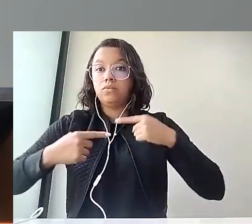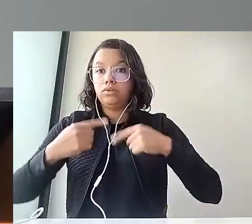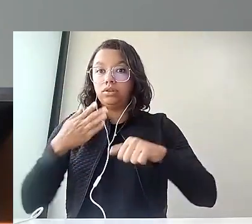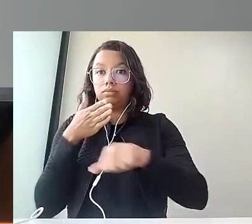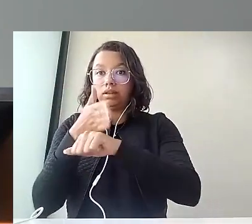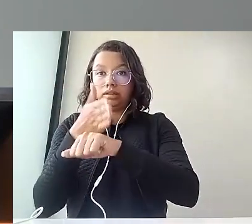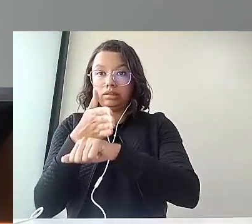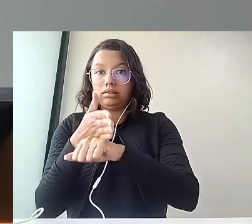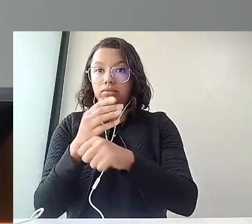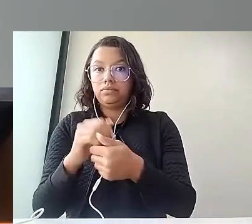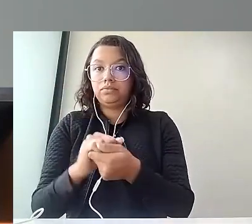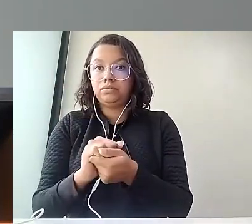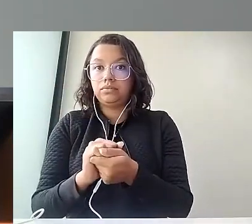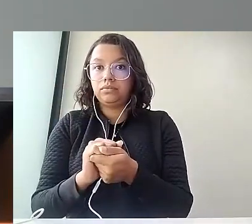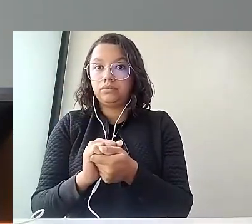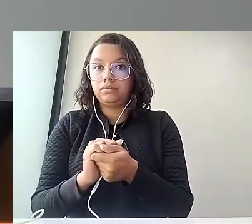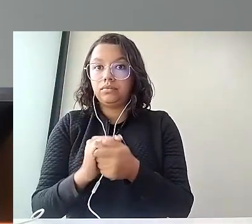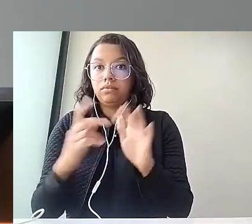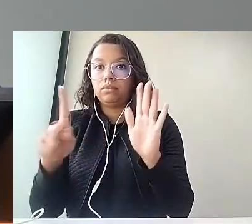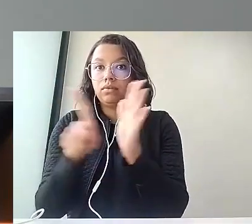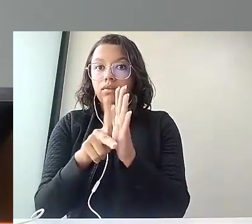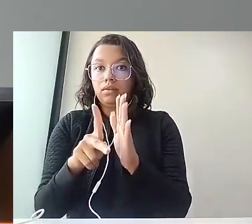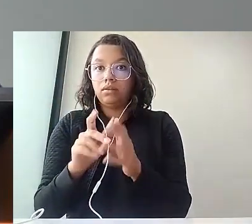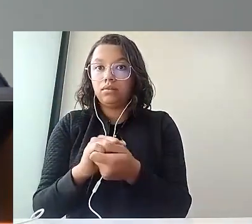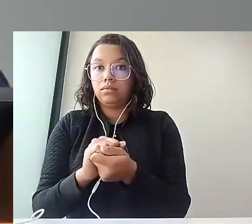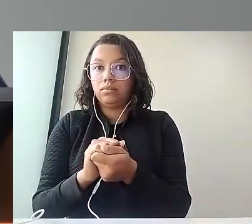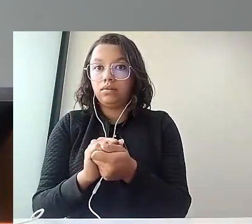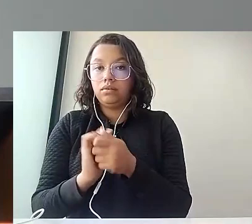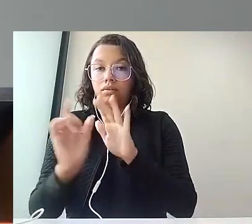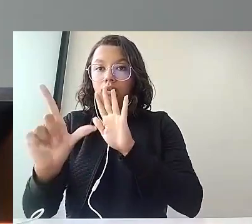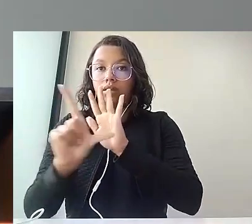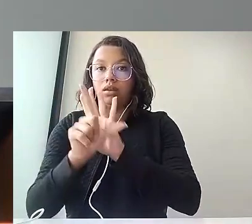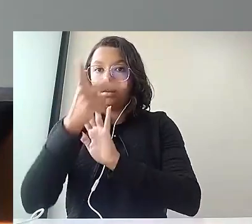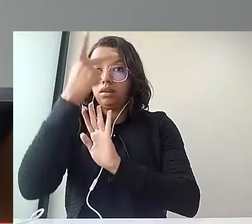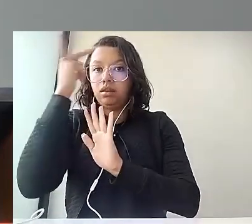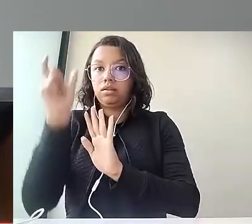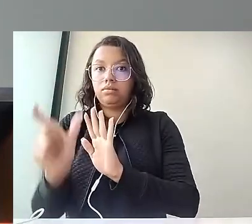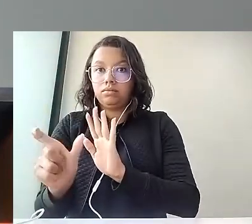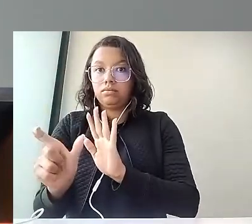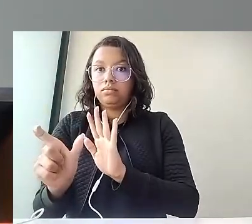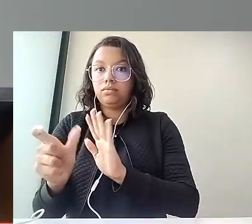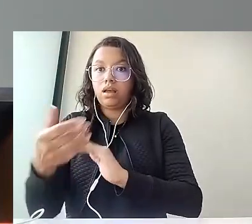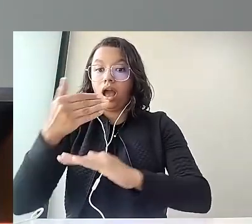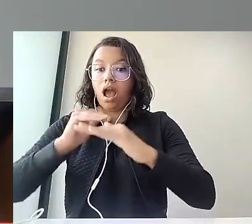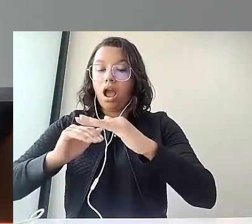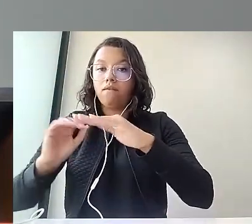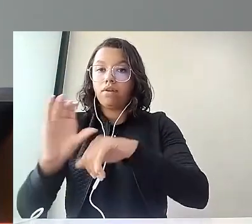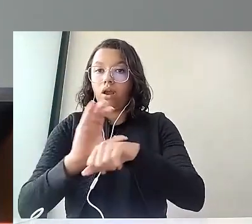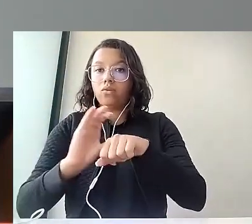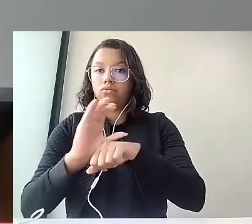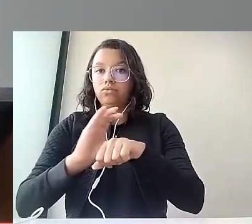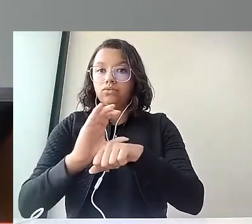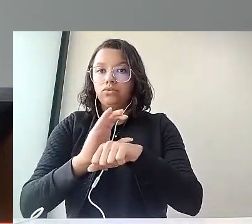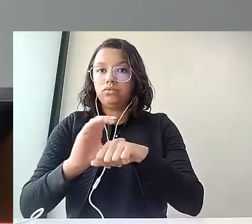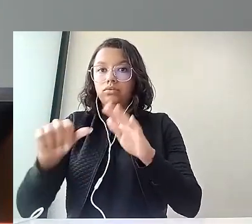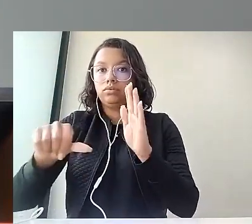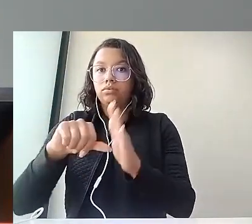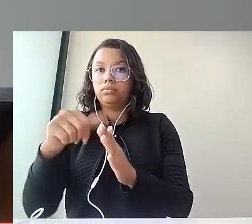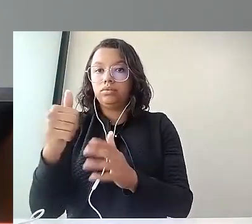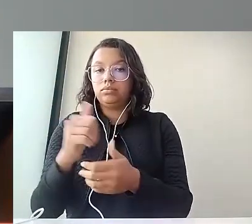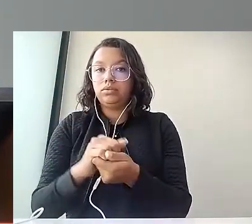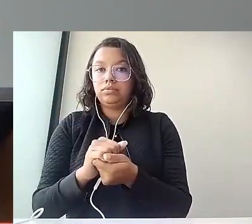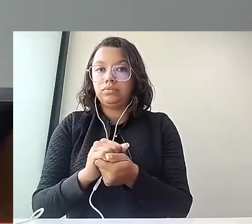estructuras que pertenecen al nivel legislativo, infraconstitucional. Primero, lo que Jean Carbonnier,